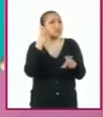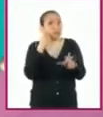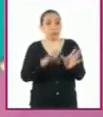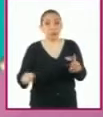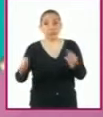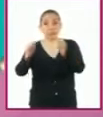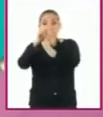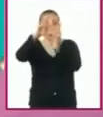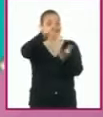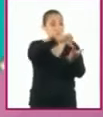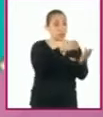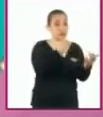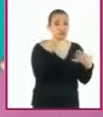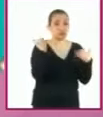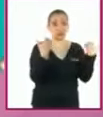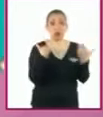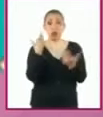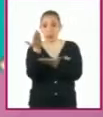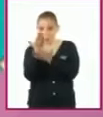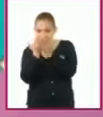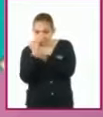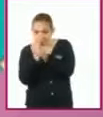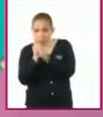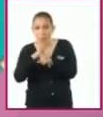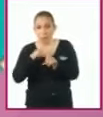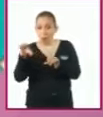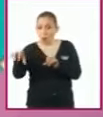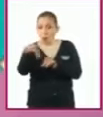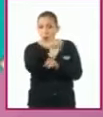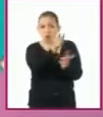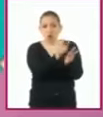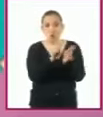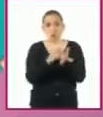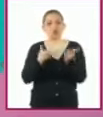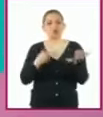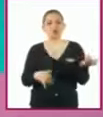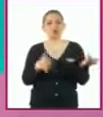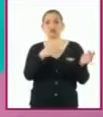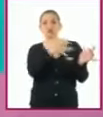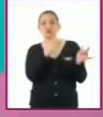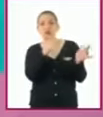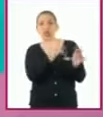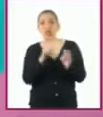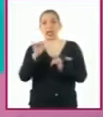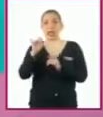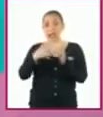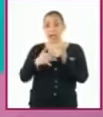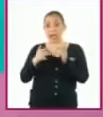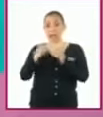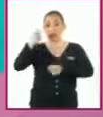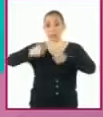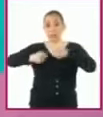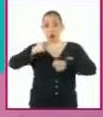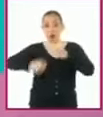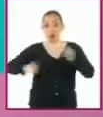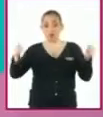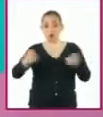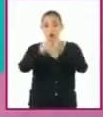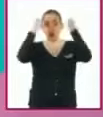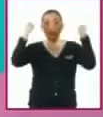templos, centros de esparcimiento y de estudio, había pequeños conjuntos que tocaban arpa, lira, tambor, platillos